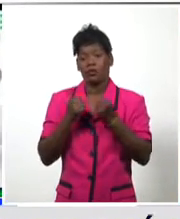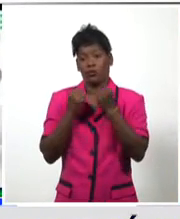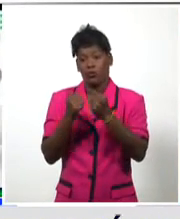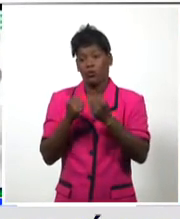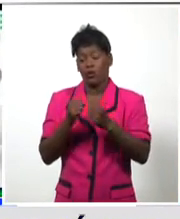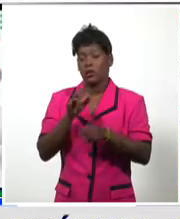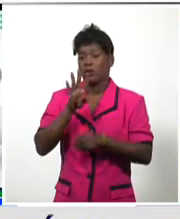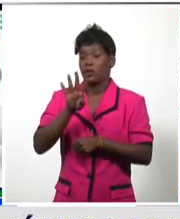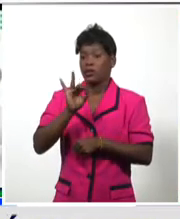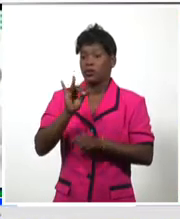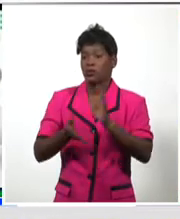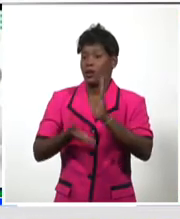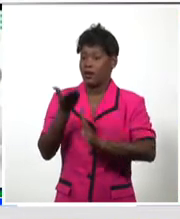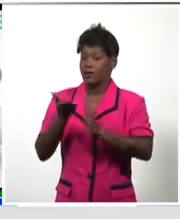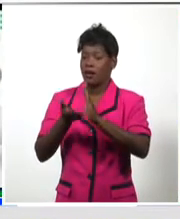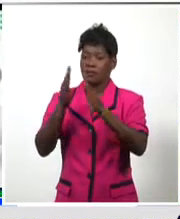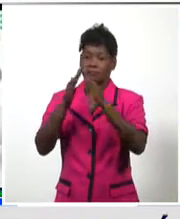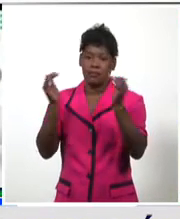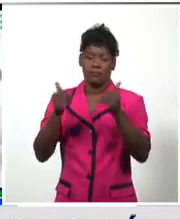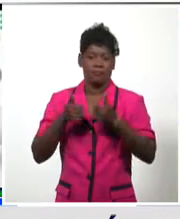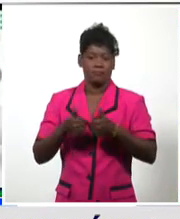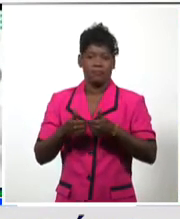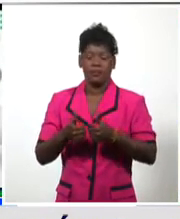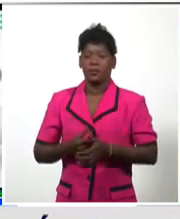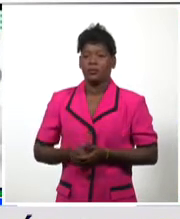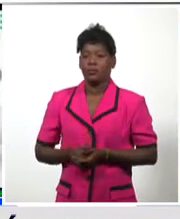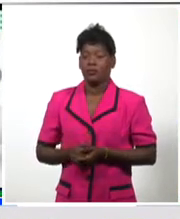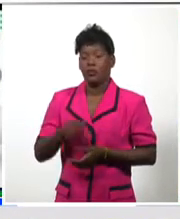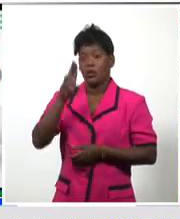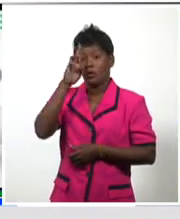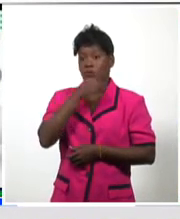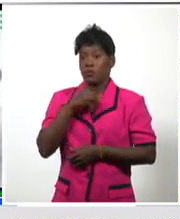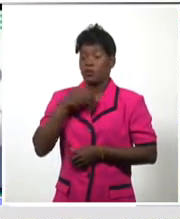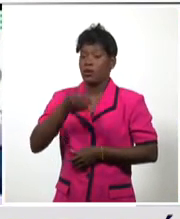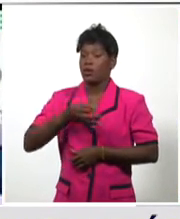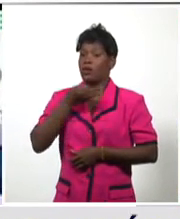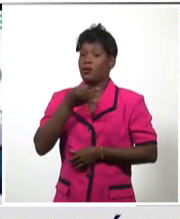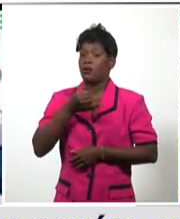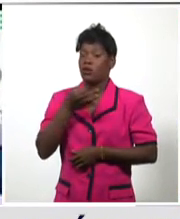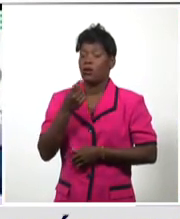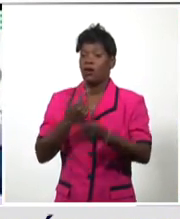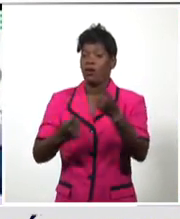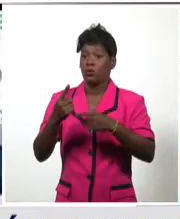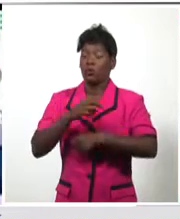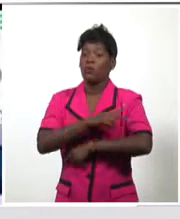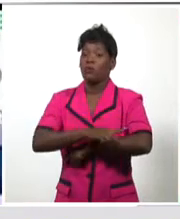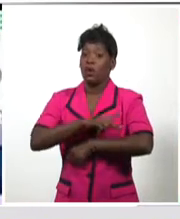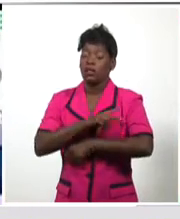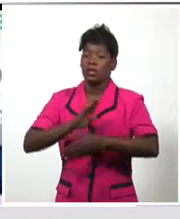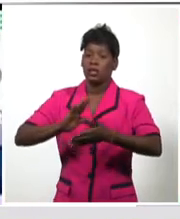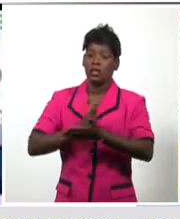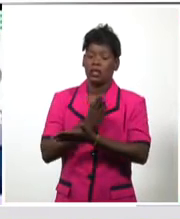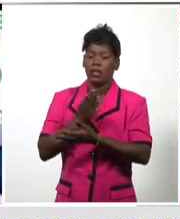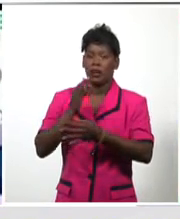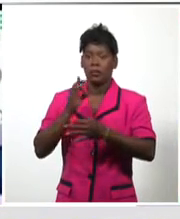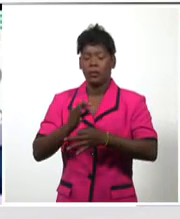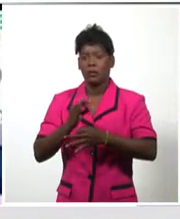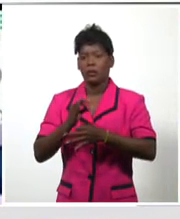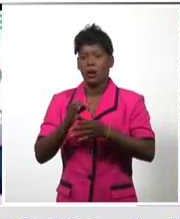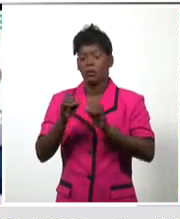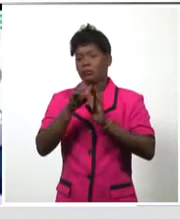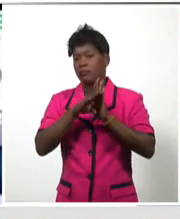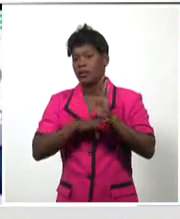48 altas en la jornada de ayer. El doctor Durán se refería a que hay países que han desmontado las medidas de restricción, pero se corre